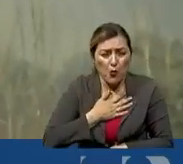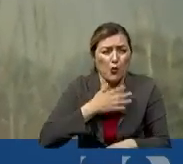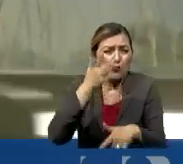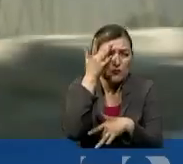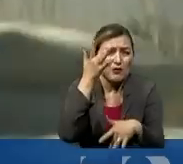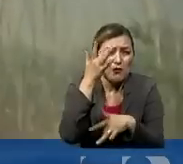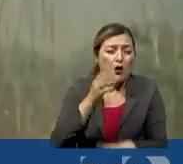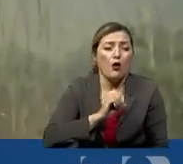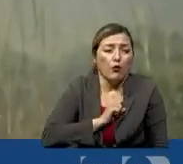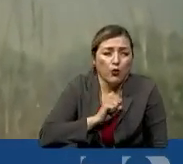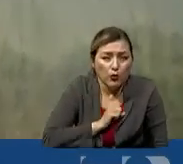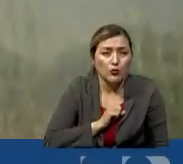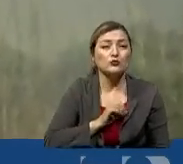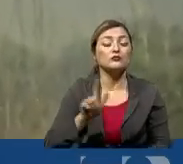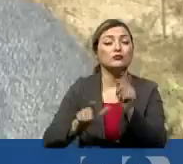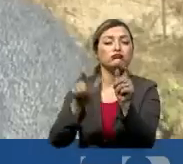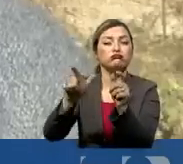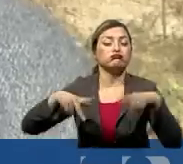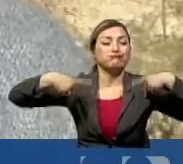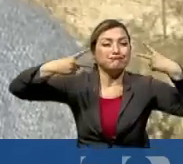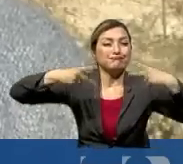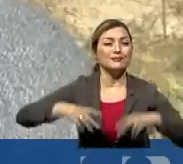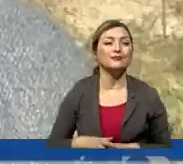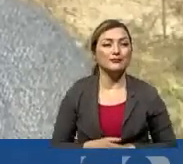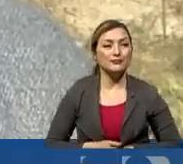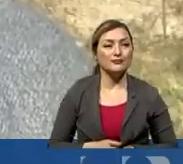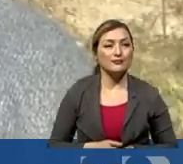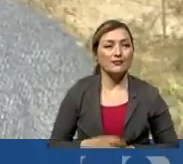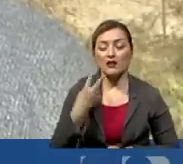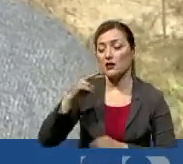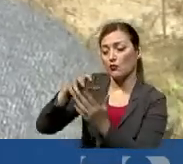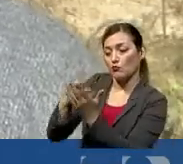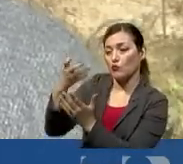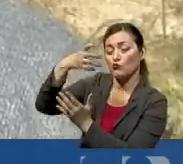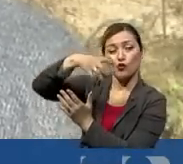afectar la salud de quienes habitan en la zona. Pretexto de que van a hacer